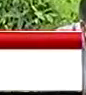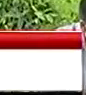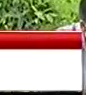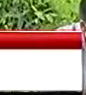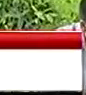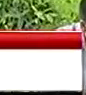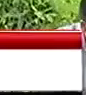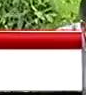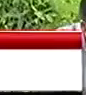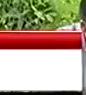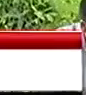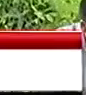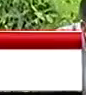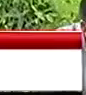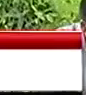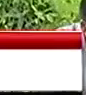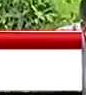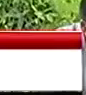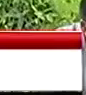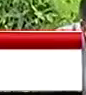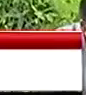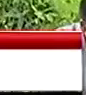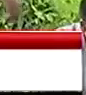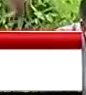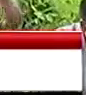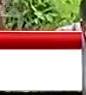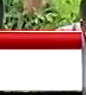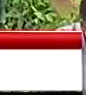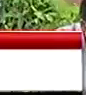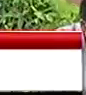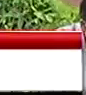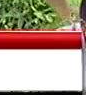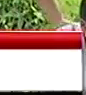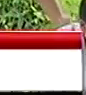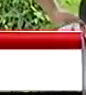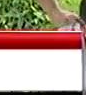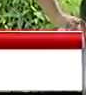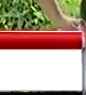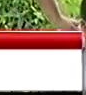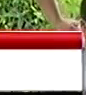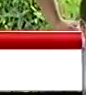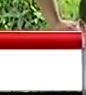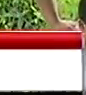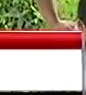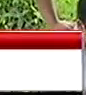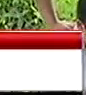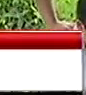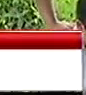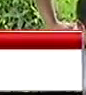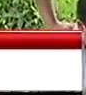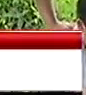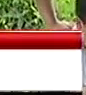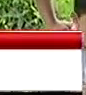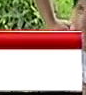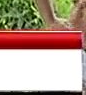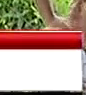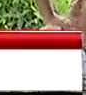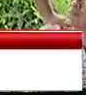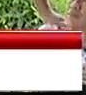voy a presentar unos documentos en qué estamos dificultados los agricultores de reconversión